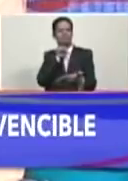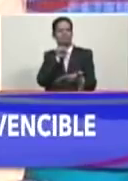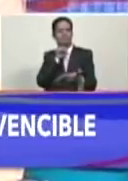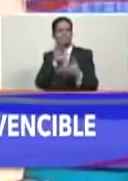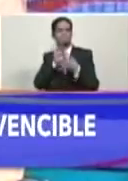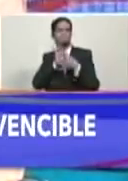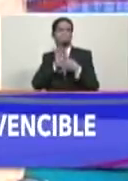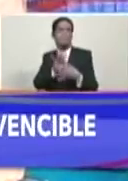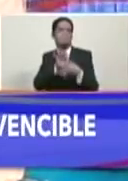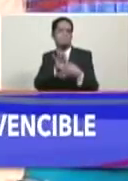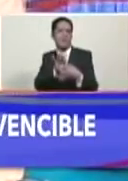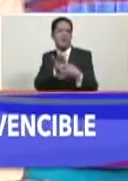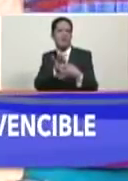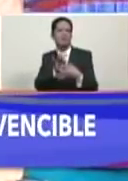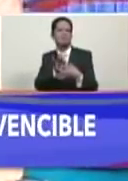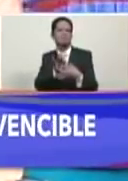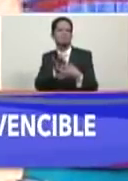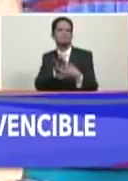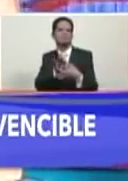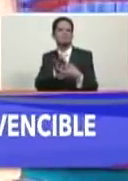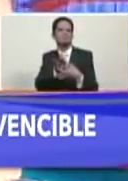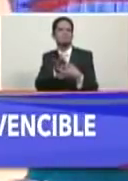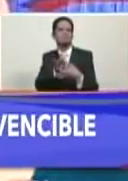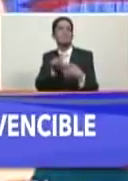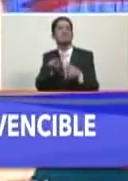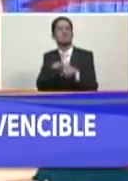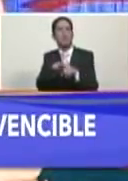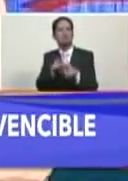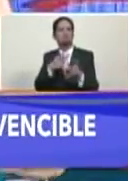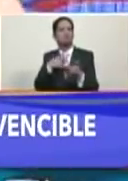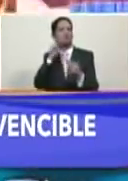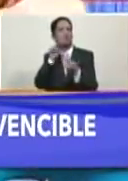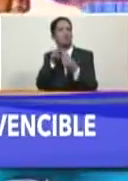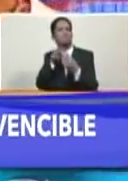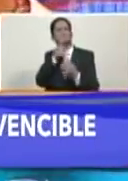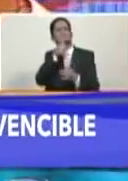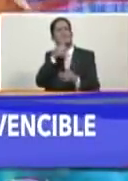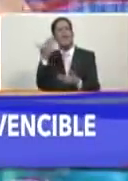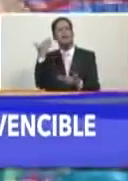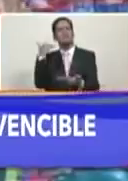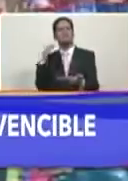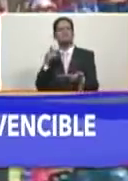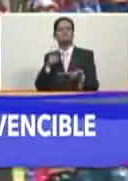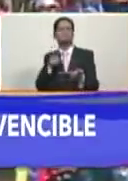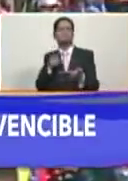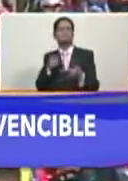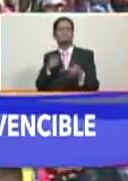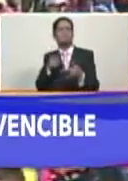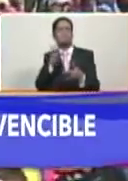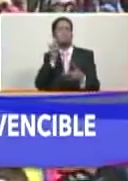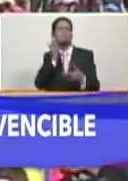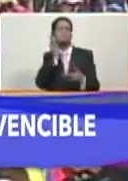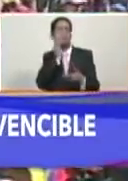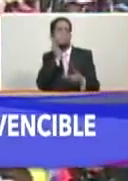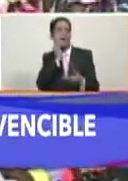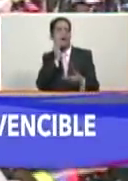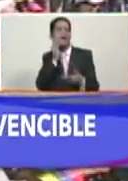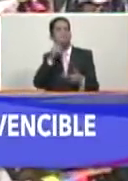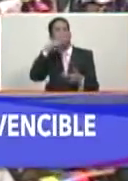compenetrarnos con los padres fundadores de la patria, con las madres fundadoras de la